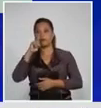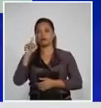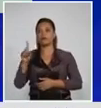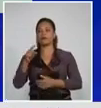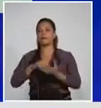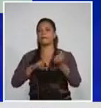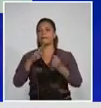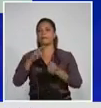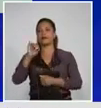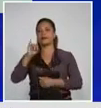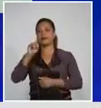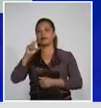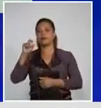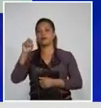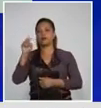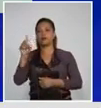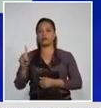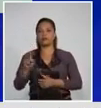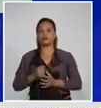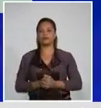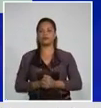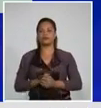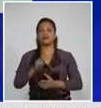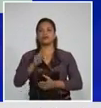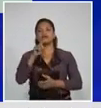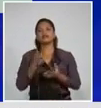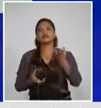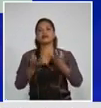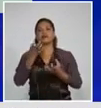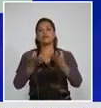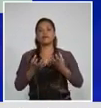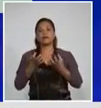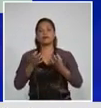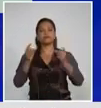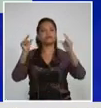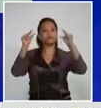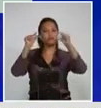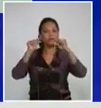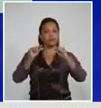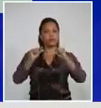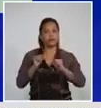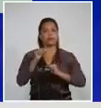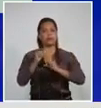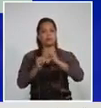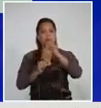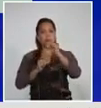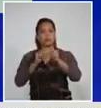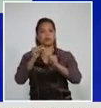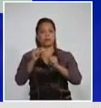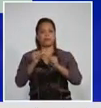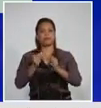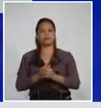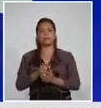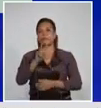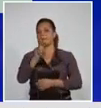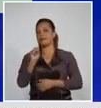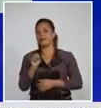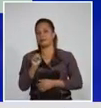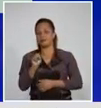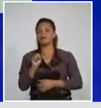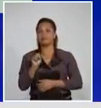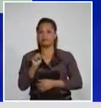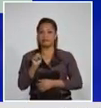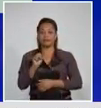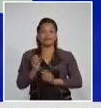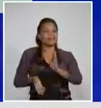autóctono. Cienfuegos va disminuyendo el número de casos autóctonos, 20, todavía elevado